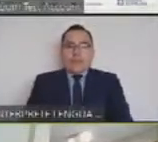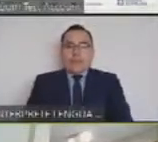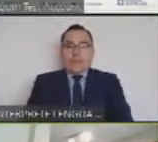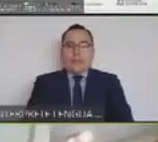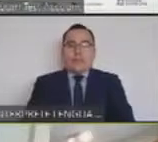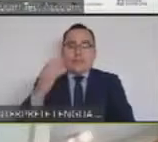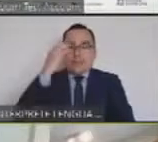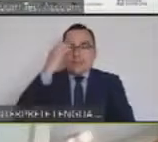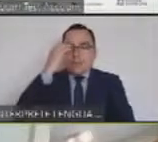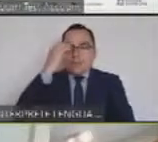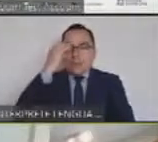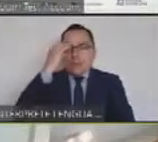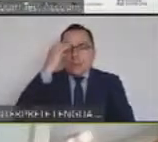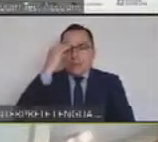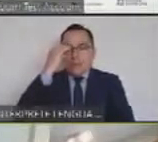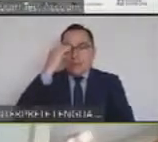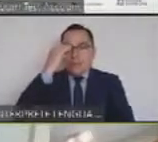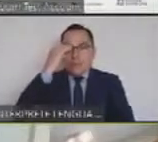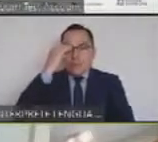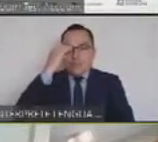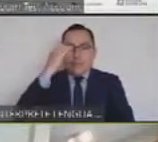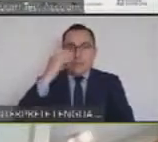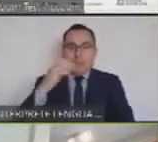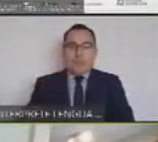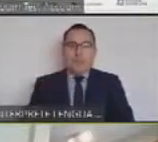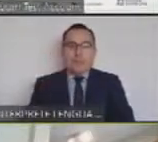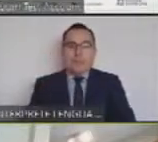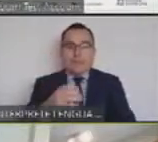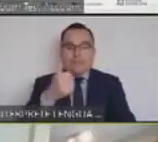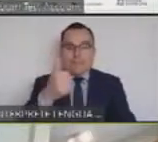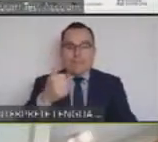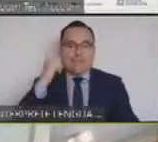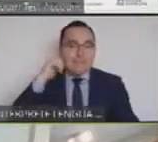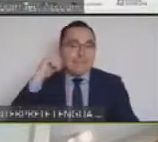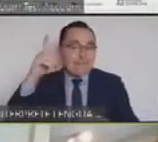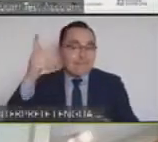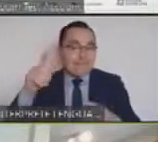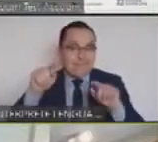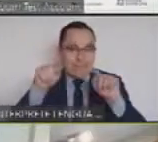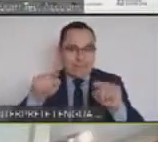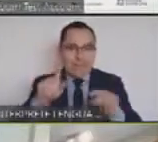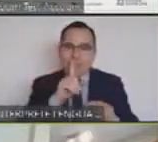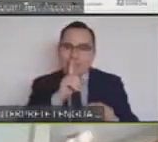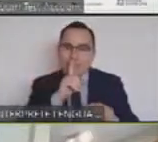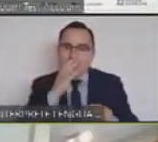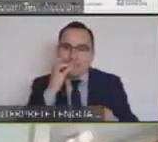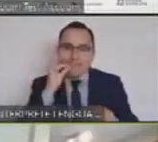¿Sí? Ahí sí, ¿no es cierto? Gracias.